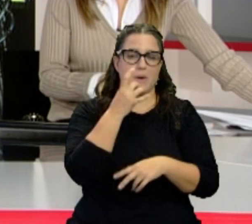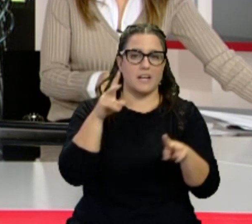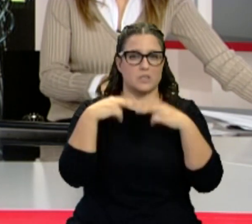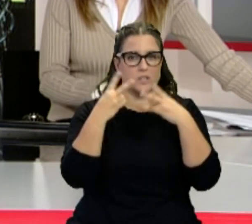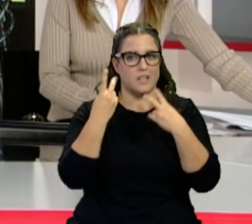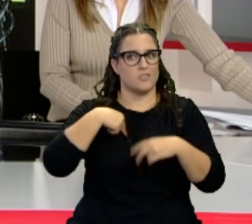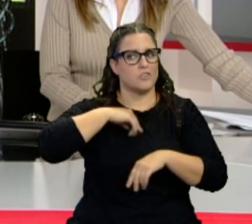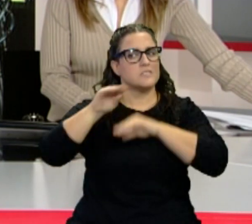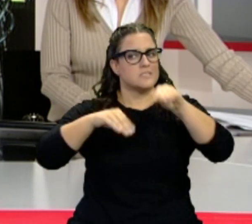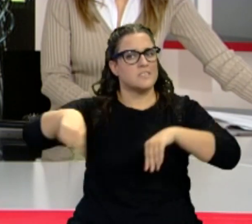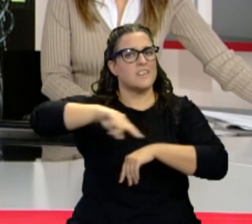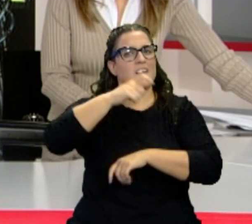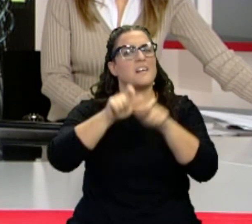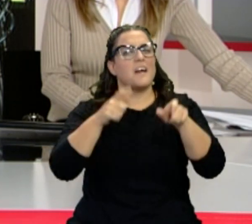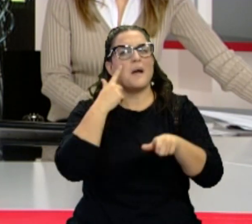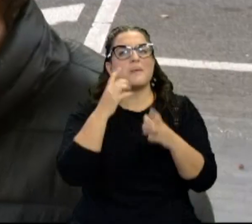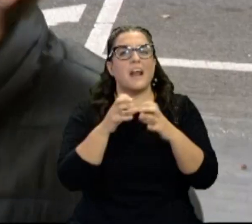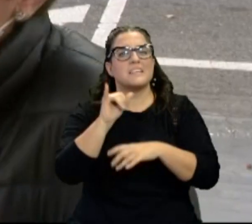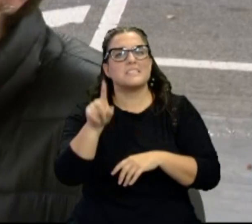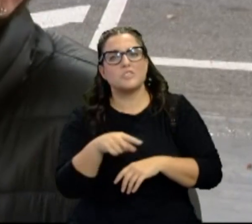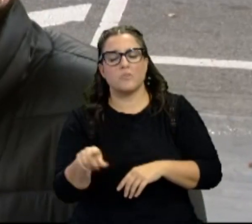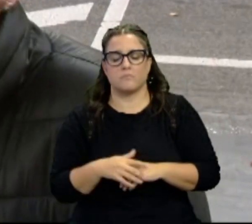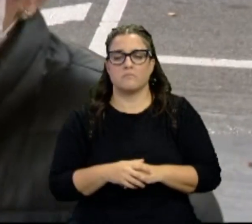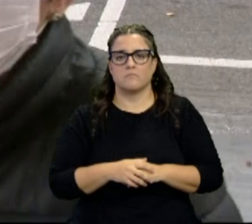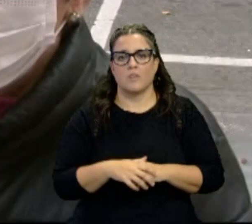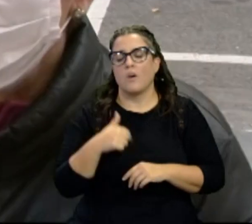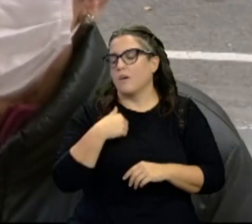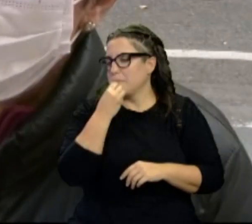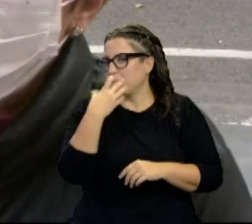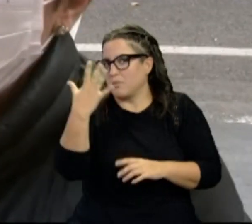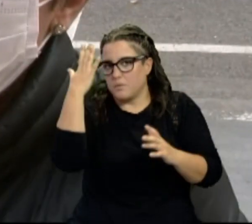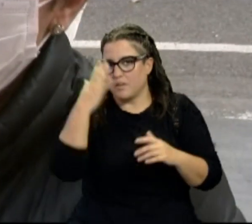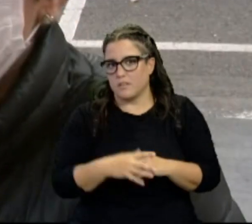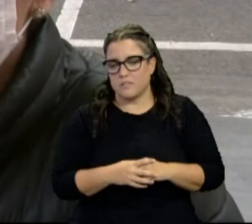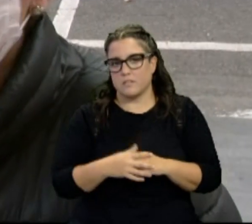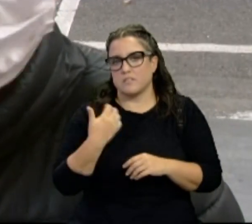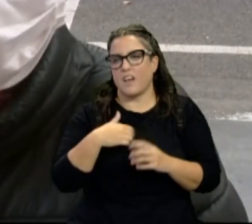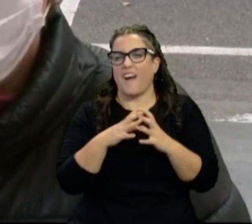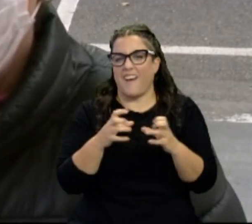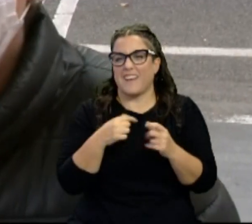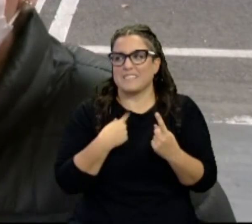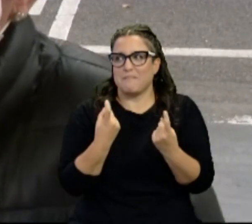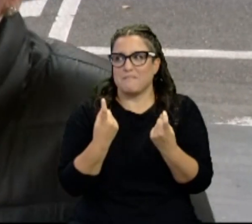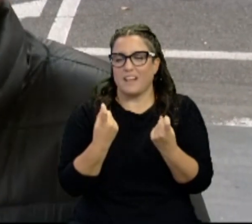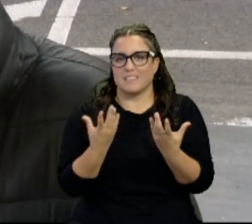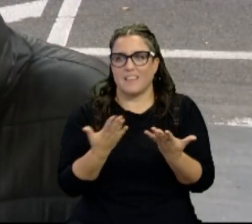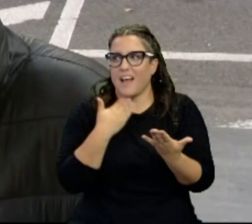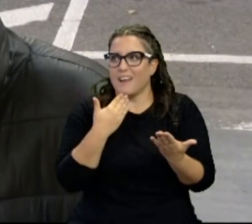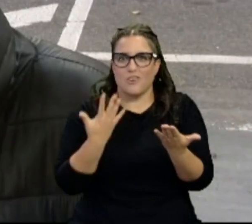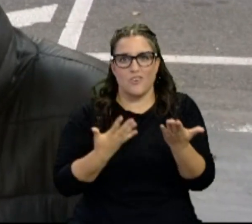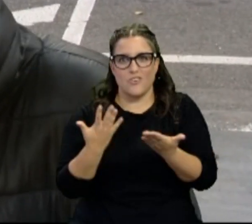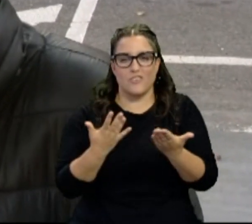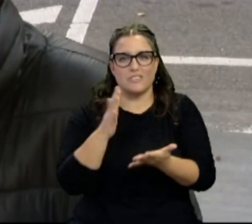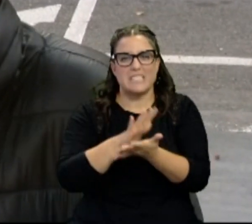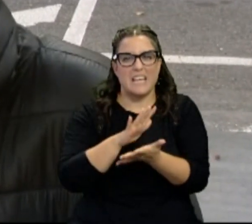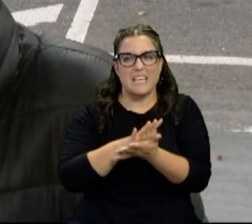calle y hay ganas de que levanten la persiana. A mí bien. Yo creo que estamos todos un poco a falta de algo, para